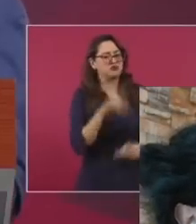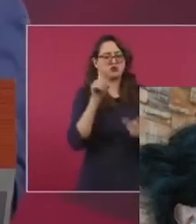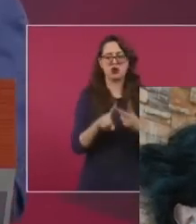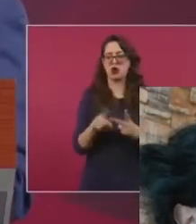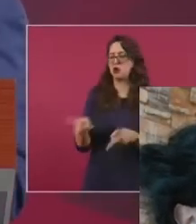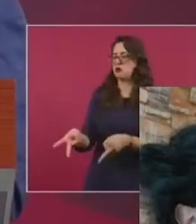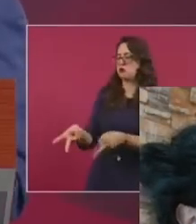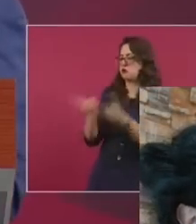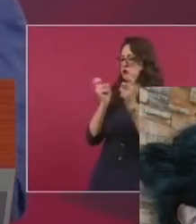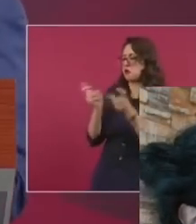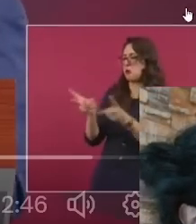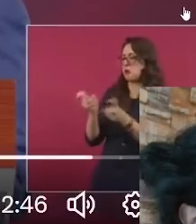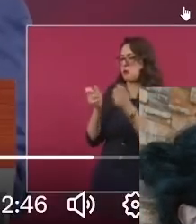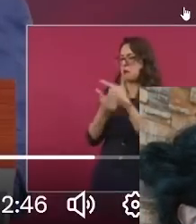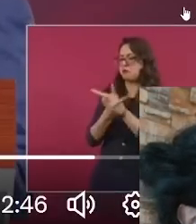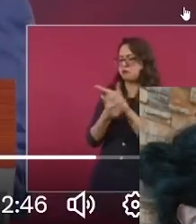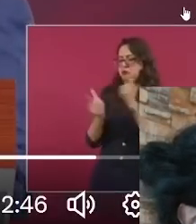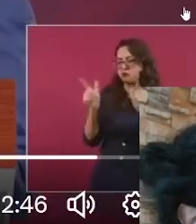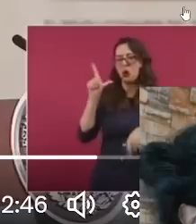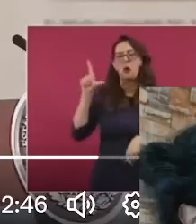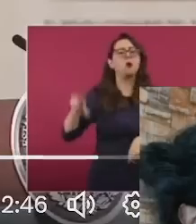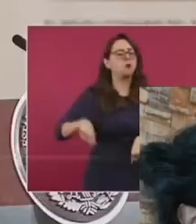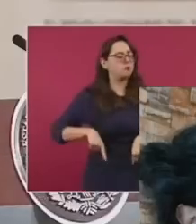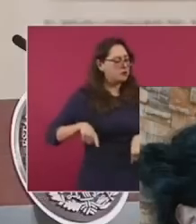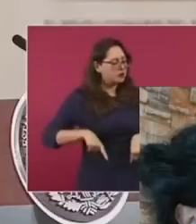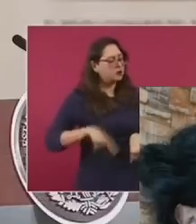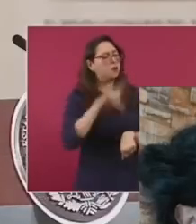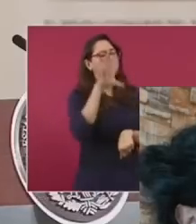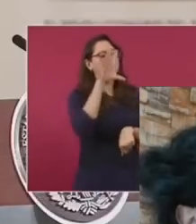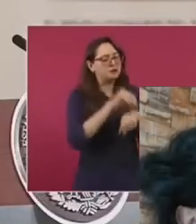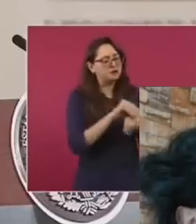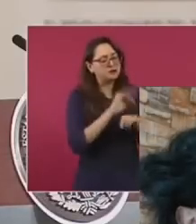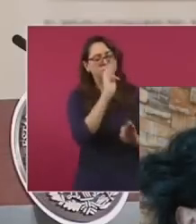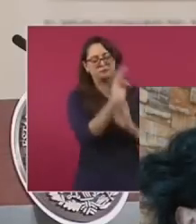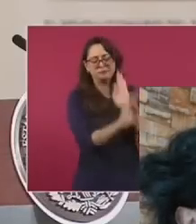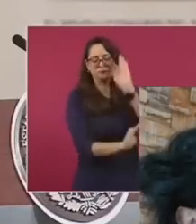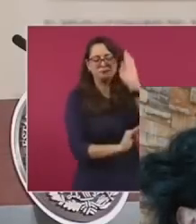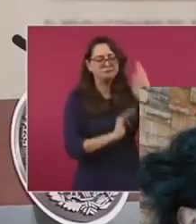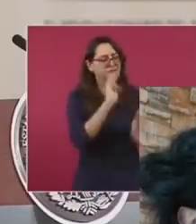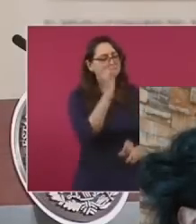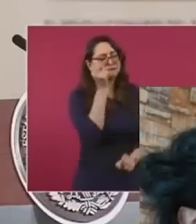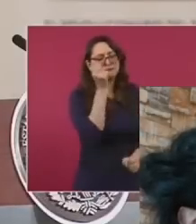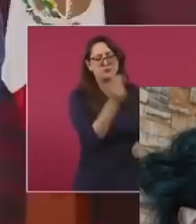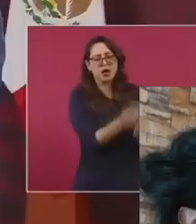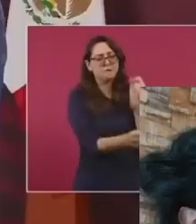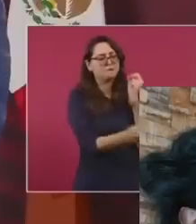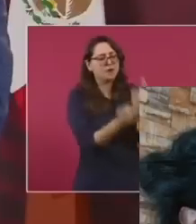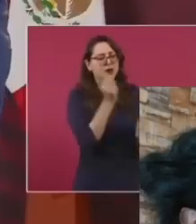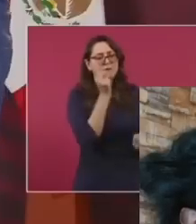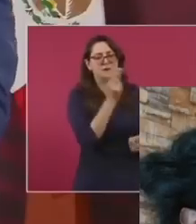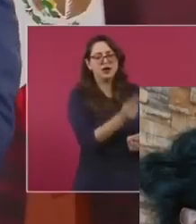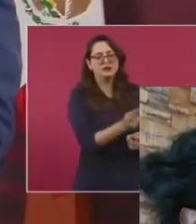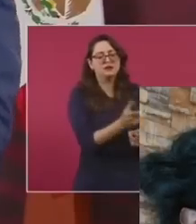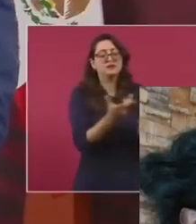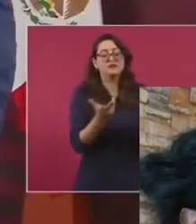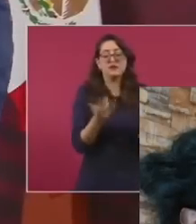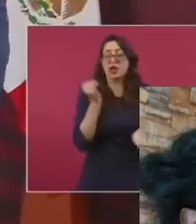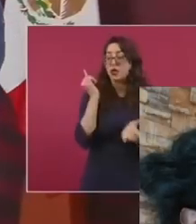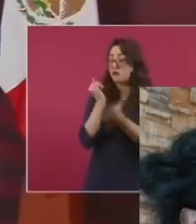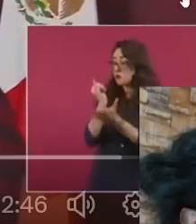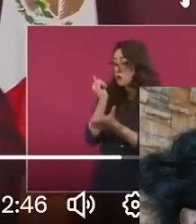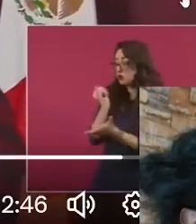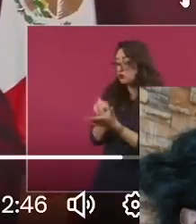de ahora este pues está muy molestos para empezar no pagaban